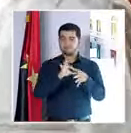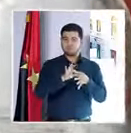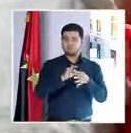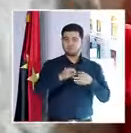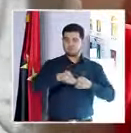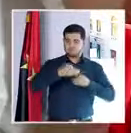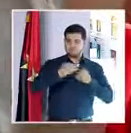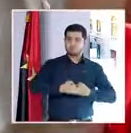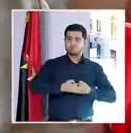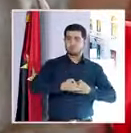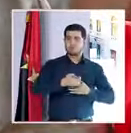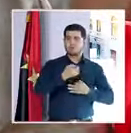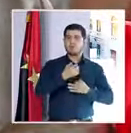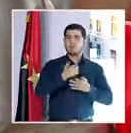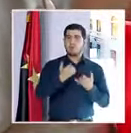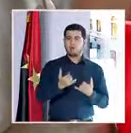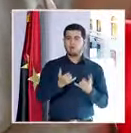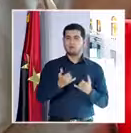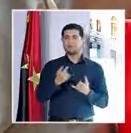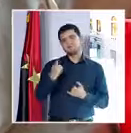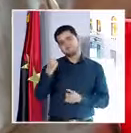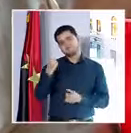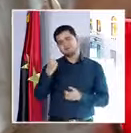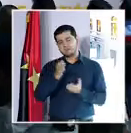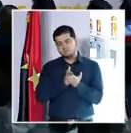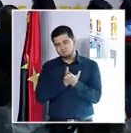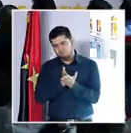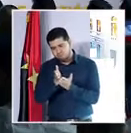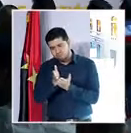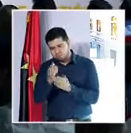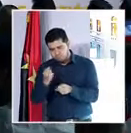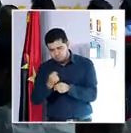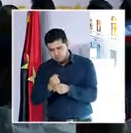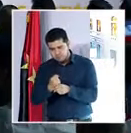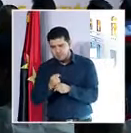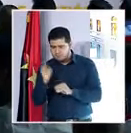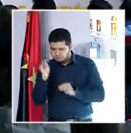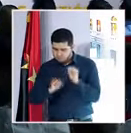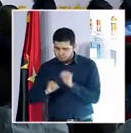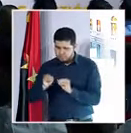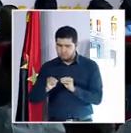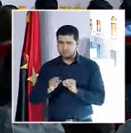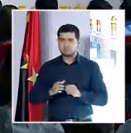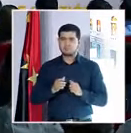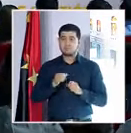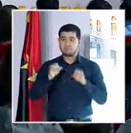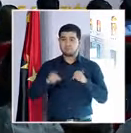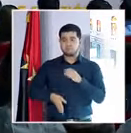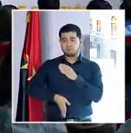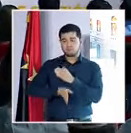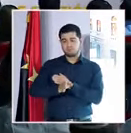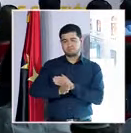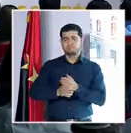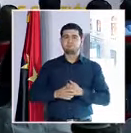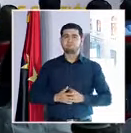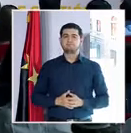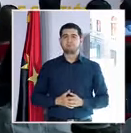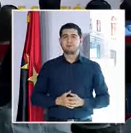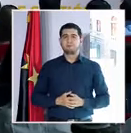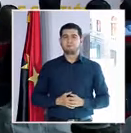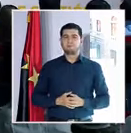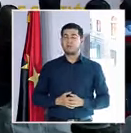hemos definido una ruta de trabajo para poder acompañarlos en este propósito. Señor gobernador, muchísimas